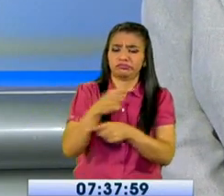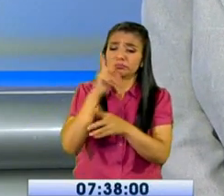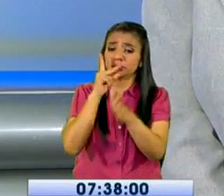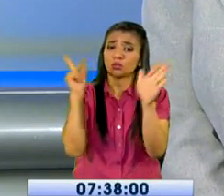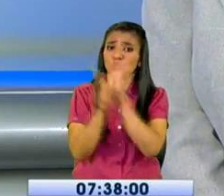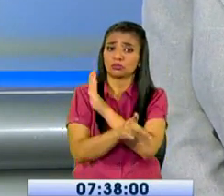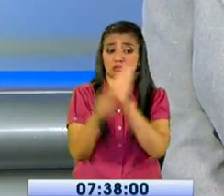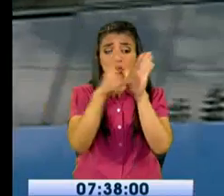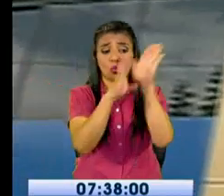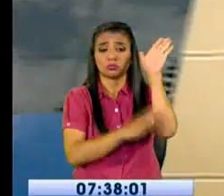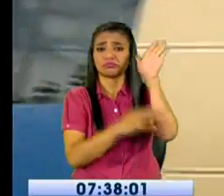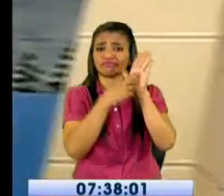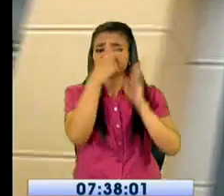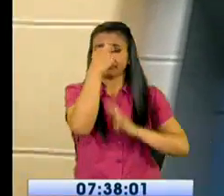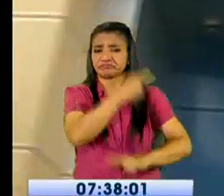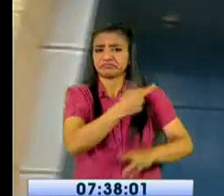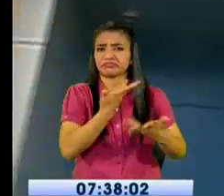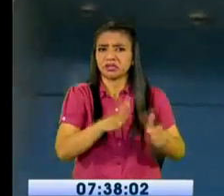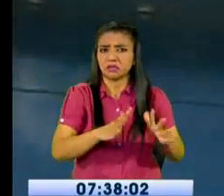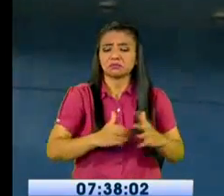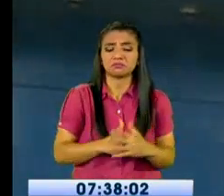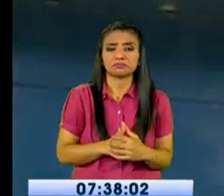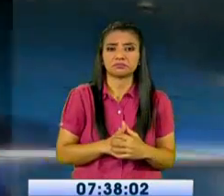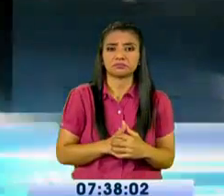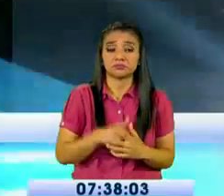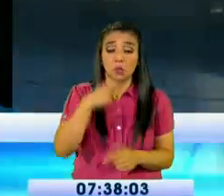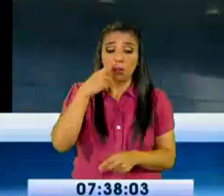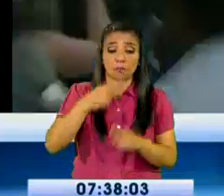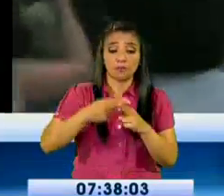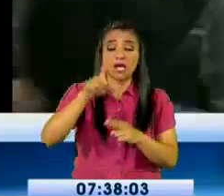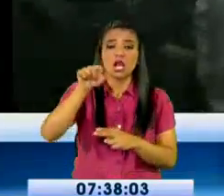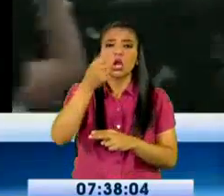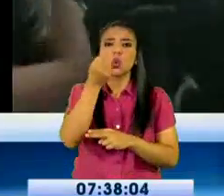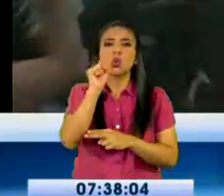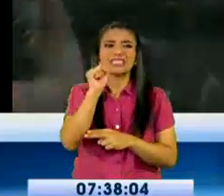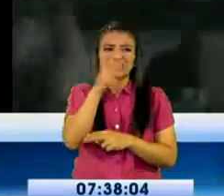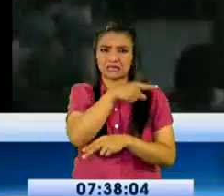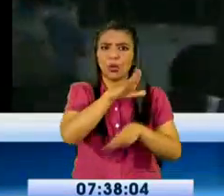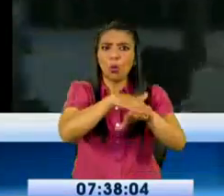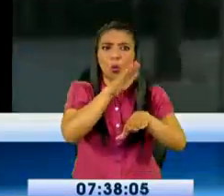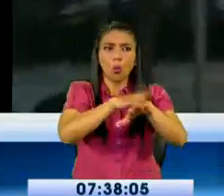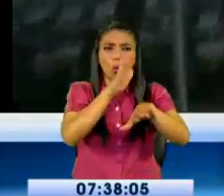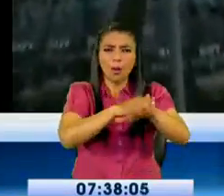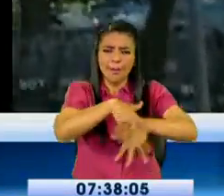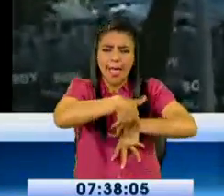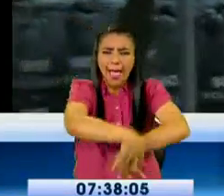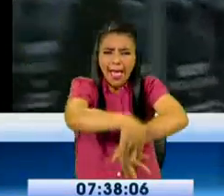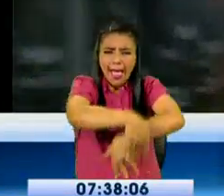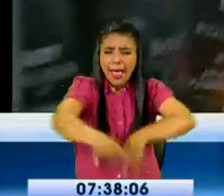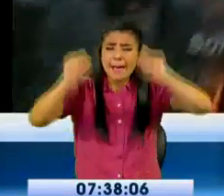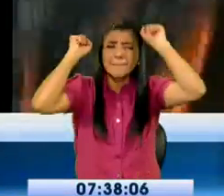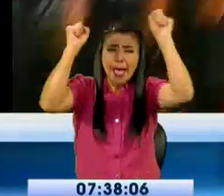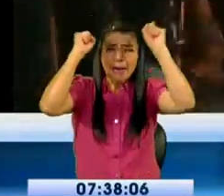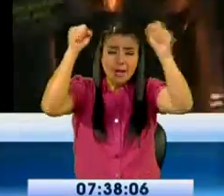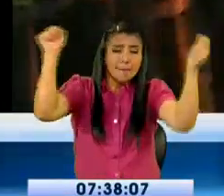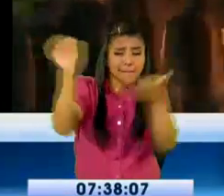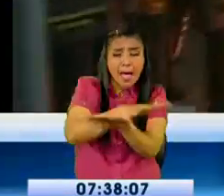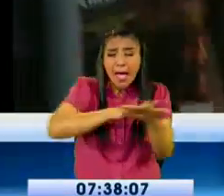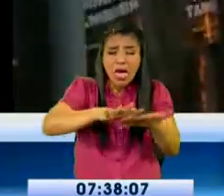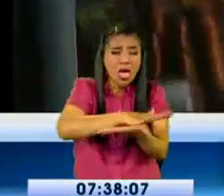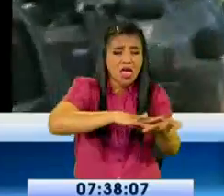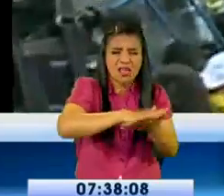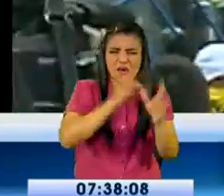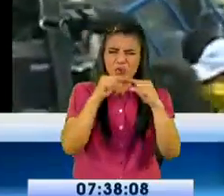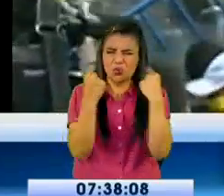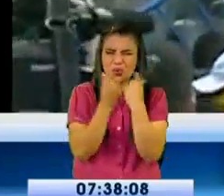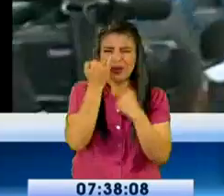inconstitucionalidad. Luis Guamba es el primer sentenciado por los supuestos actos violentos ocurridos durante el paro nacional de organizaciones